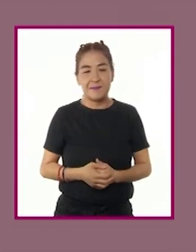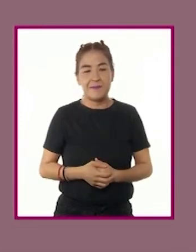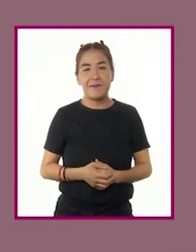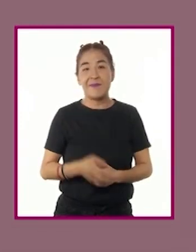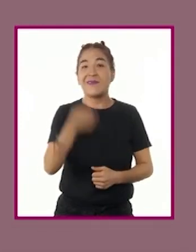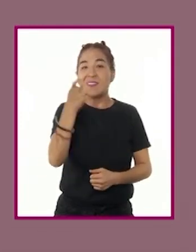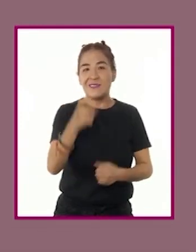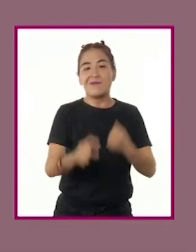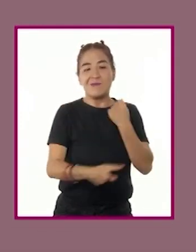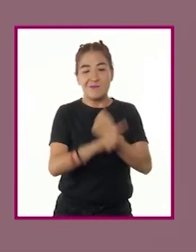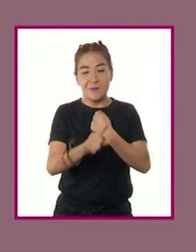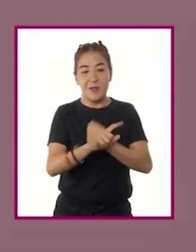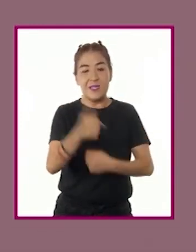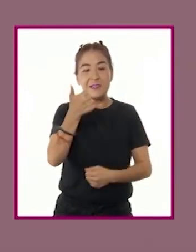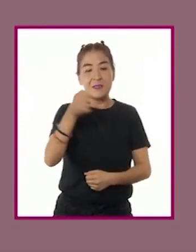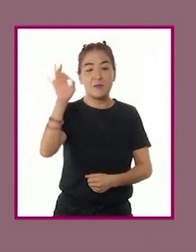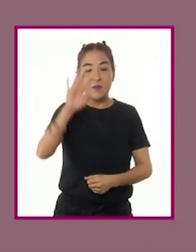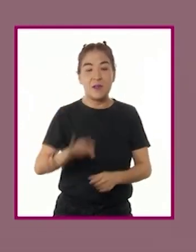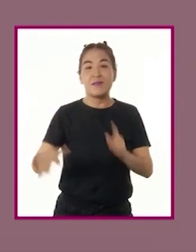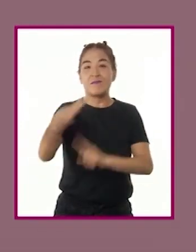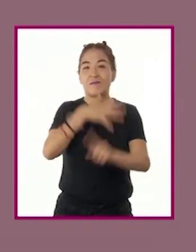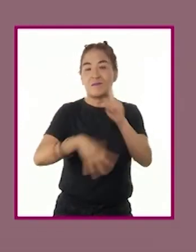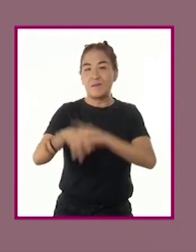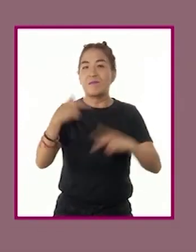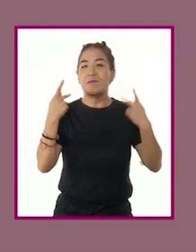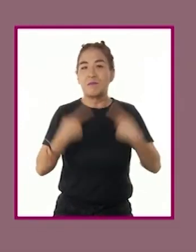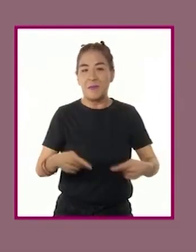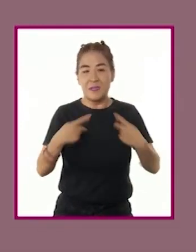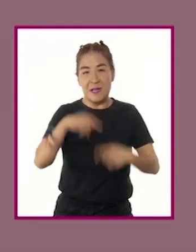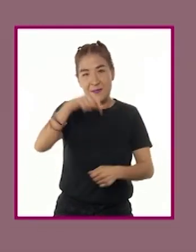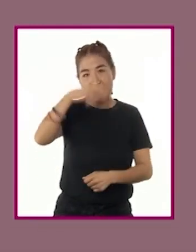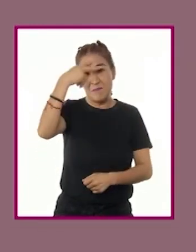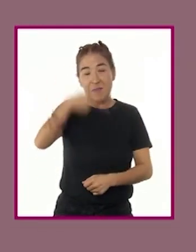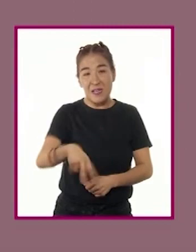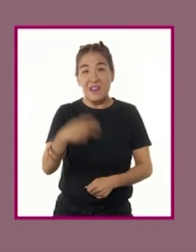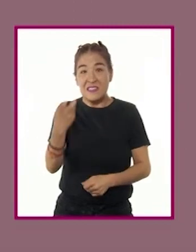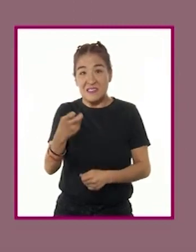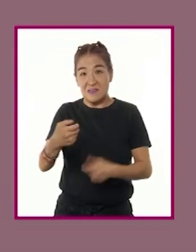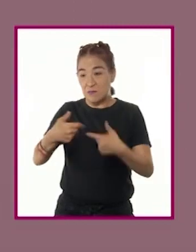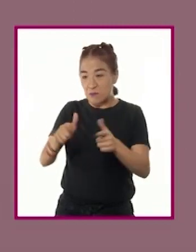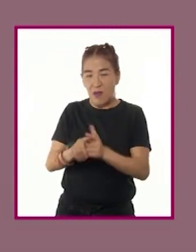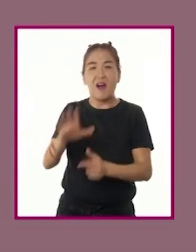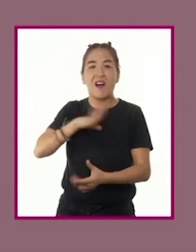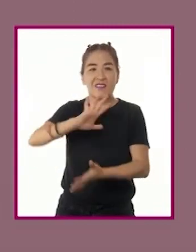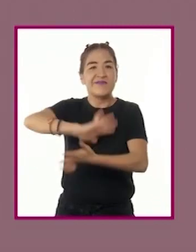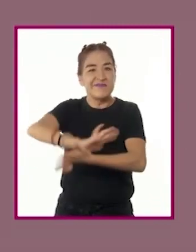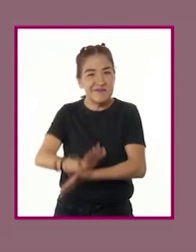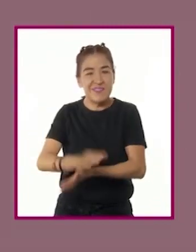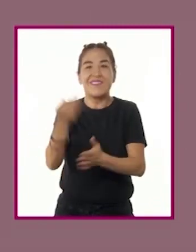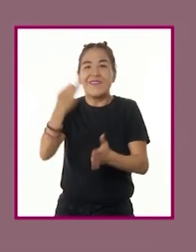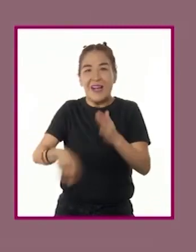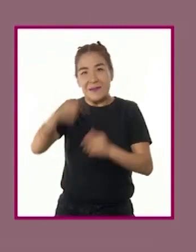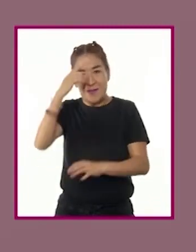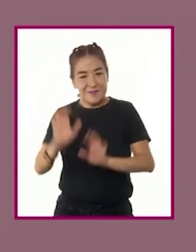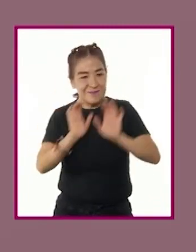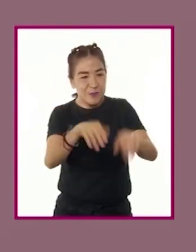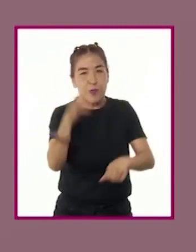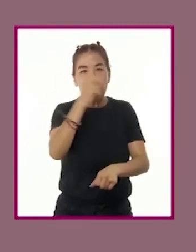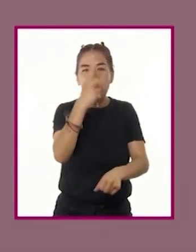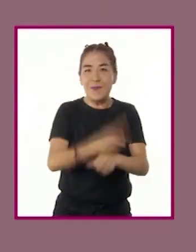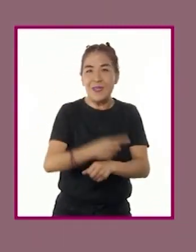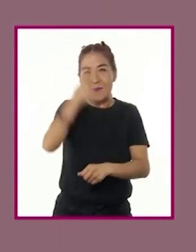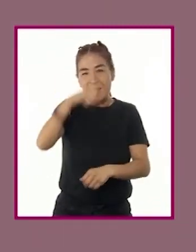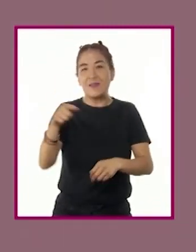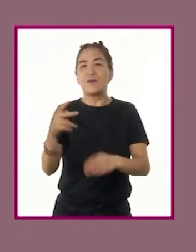cuales representan el 6% de la población. Este grupo sufre discriminación y falta de oportunidades para su desarrollo